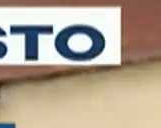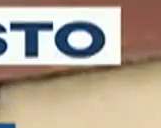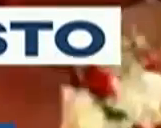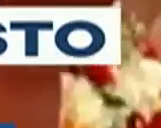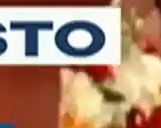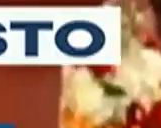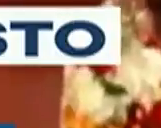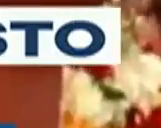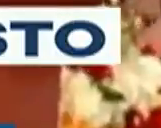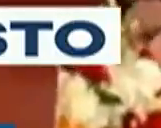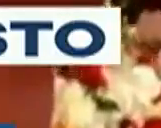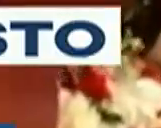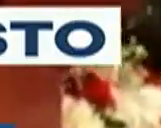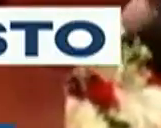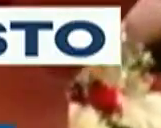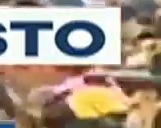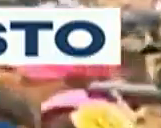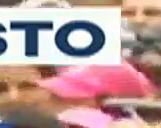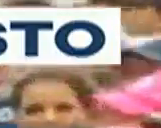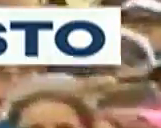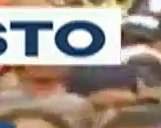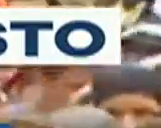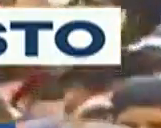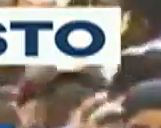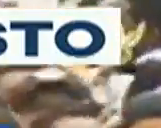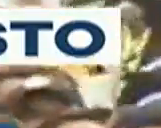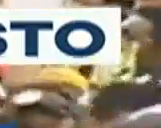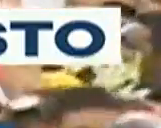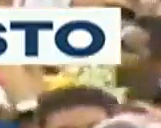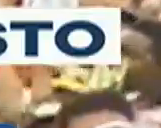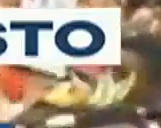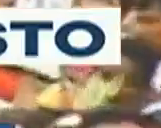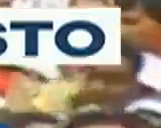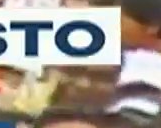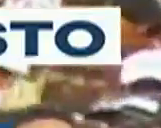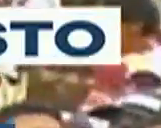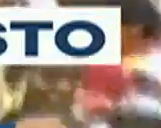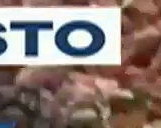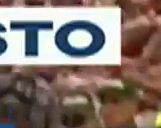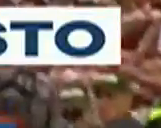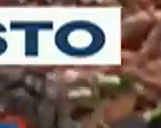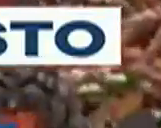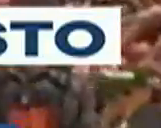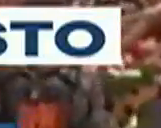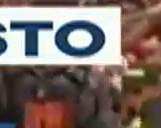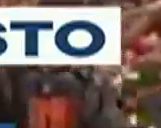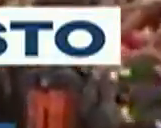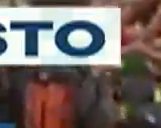Enseguida, todo está listo para la multitudinaria procesión del Cristo del Consuelo en Guayaquil.